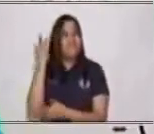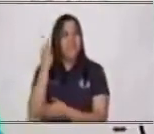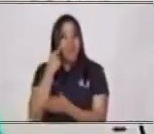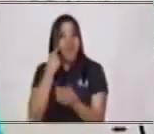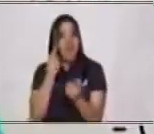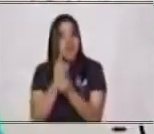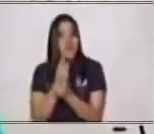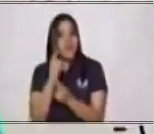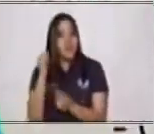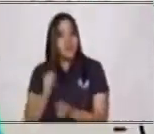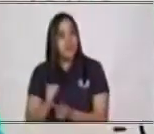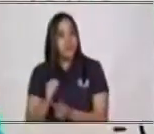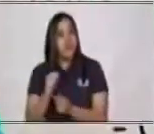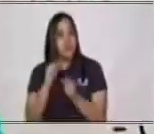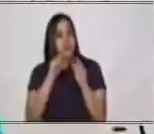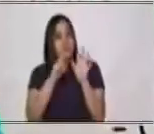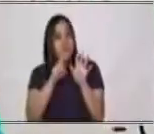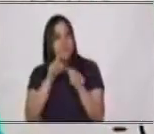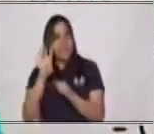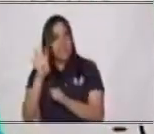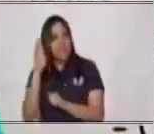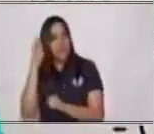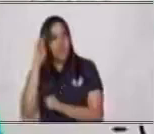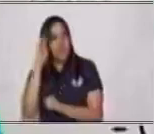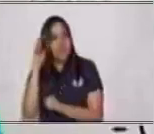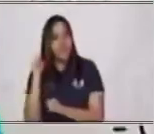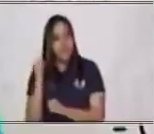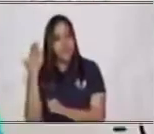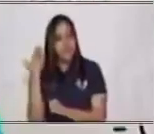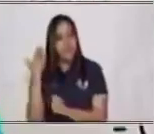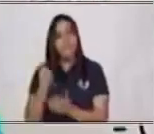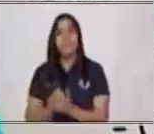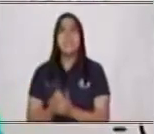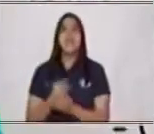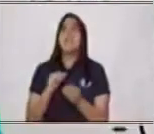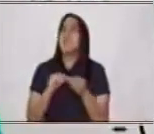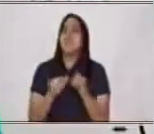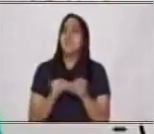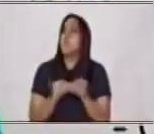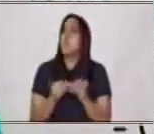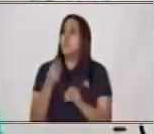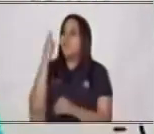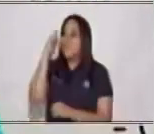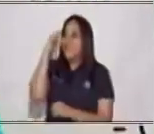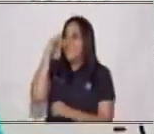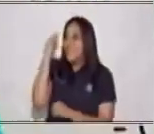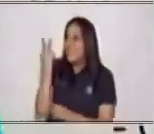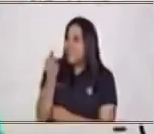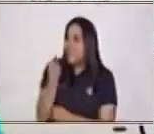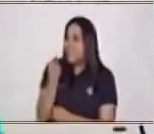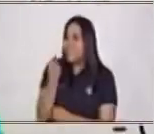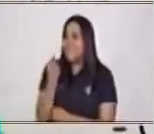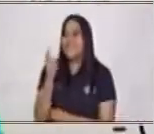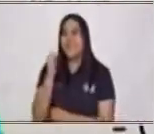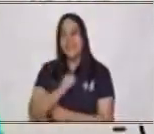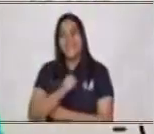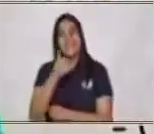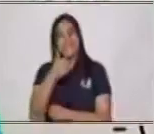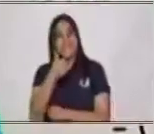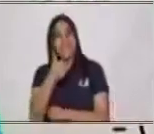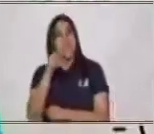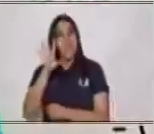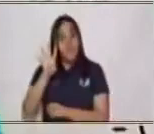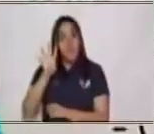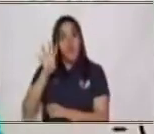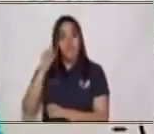encontramos la raíz cúbica de 64, así de manera fortita. ¿Y qué número es? ¿Te recuerdas? Muy bien,